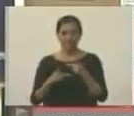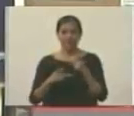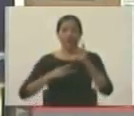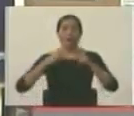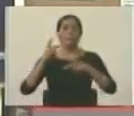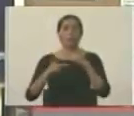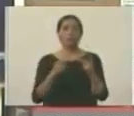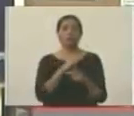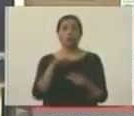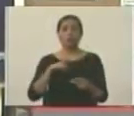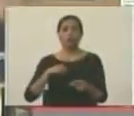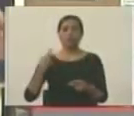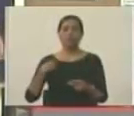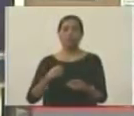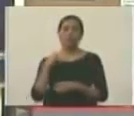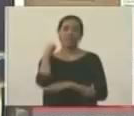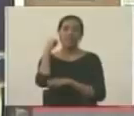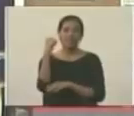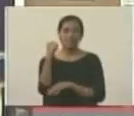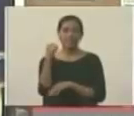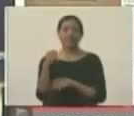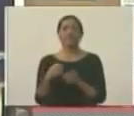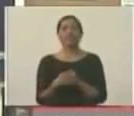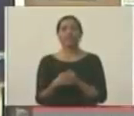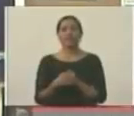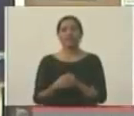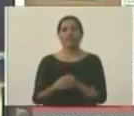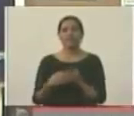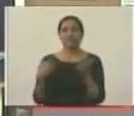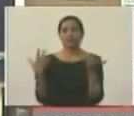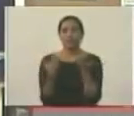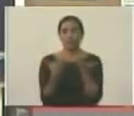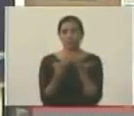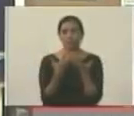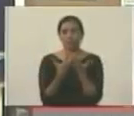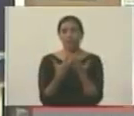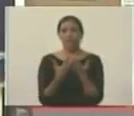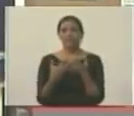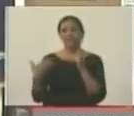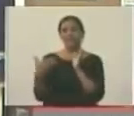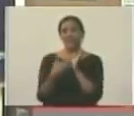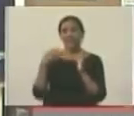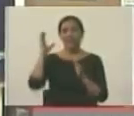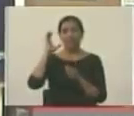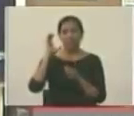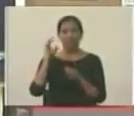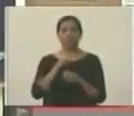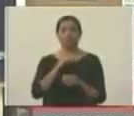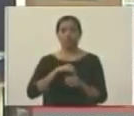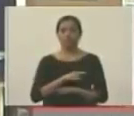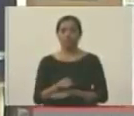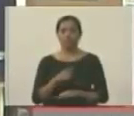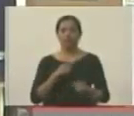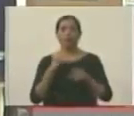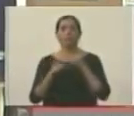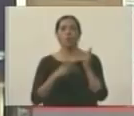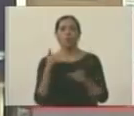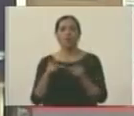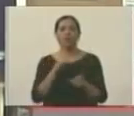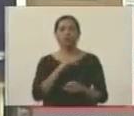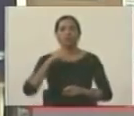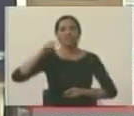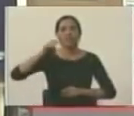a producir. Nosotros tenemos que vencer a este enemigo que ataca a la patria, pero también estamos obligados a producir lo que nosotros necesitamos, sobre todo